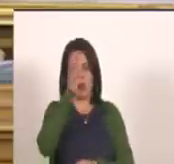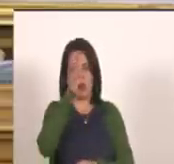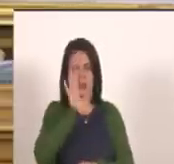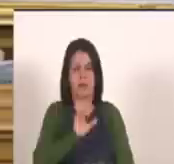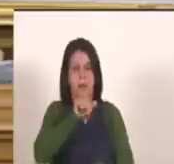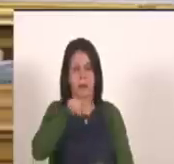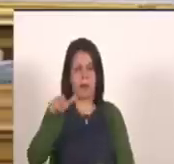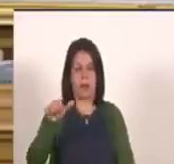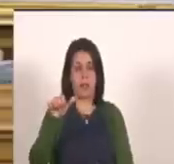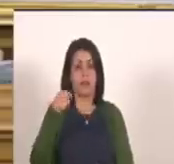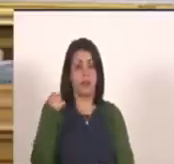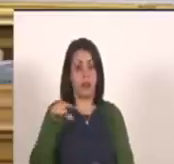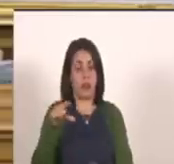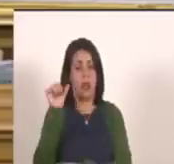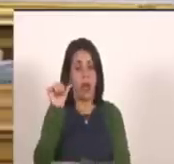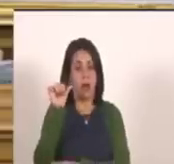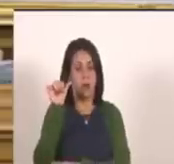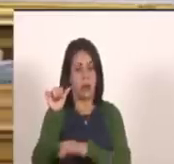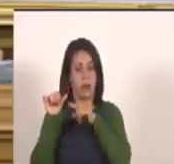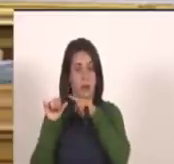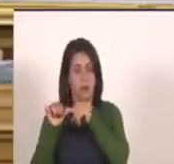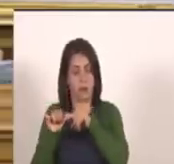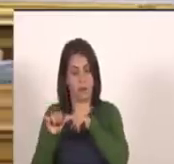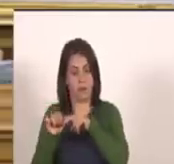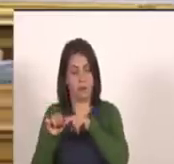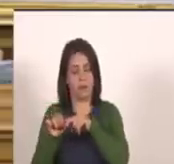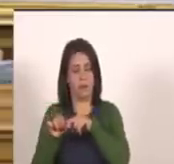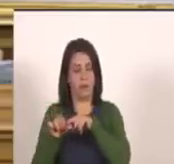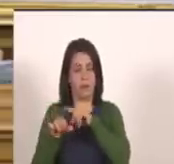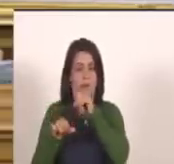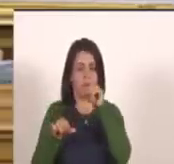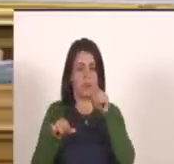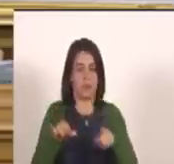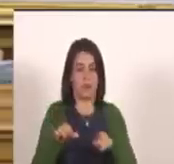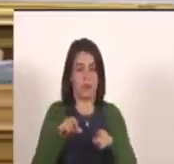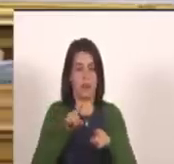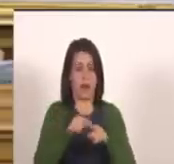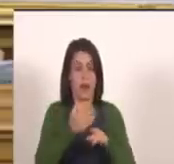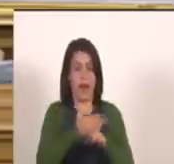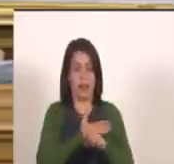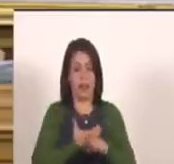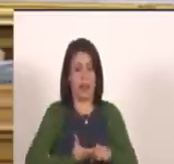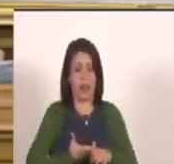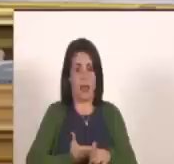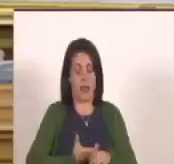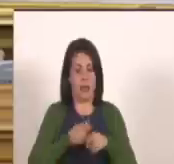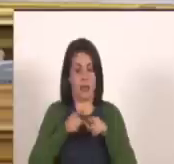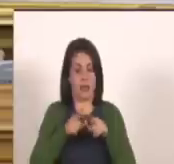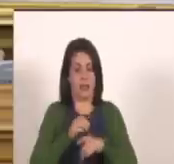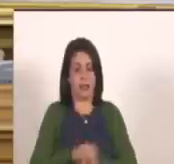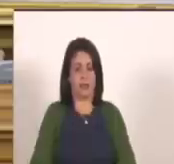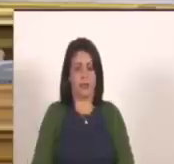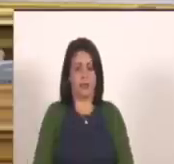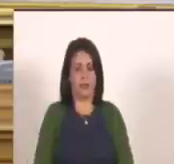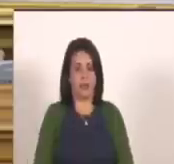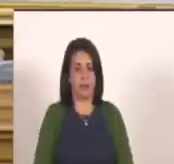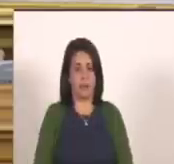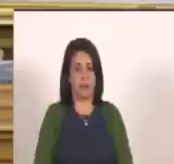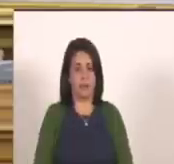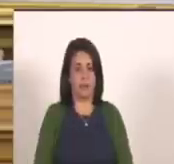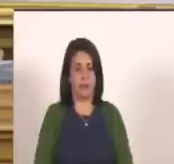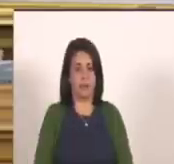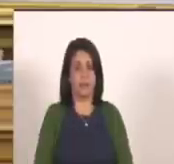con personas que estuvieran dentro del espectro autista, un exalcalde en el caso